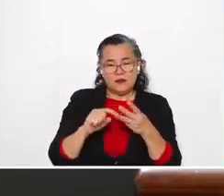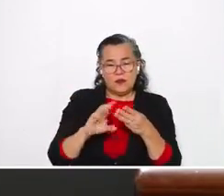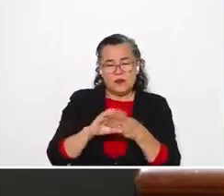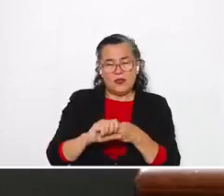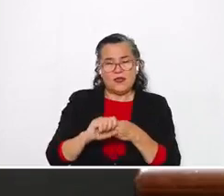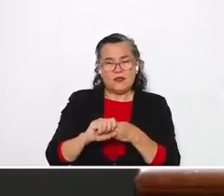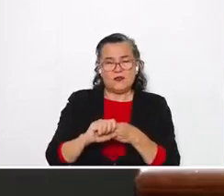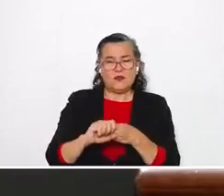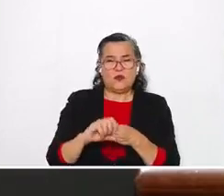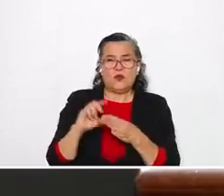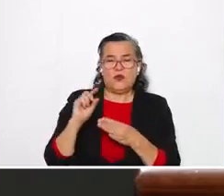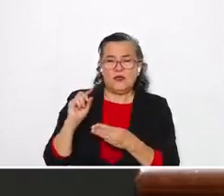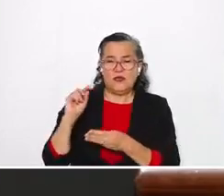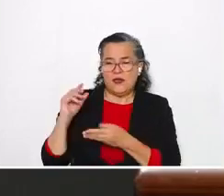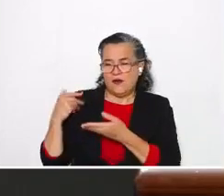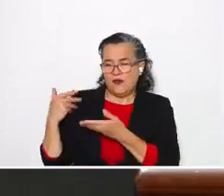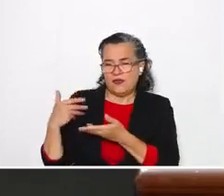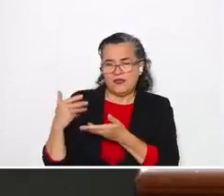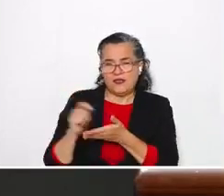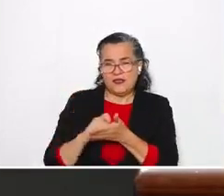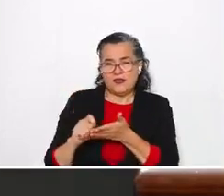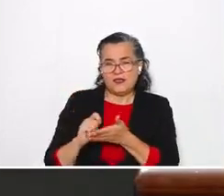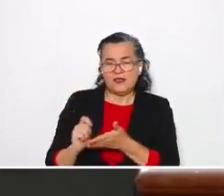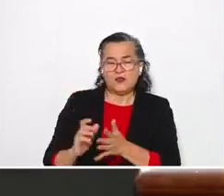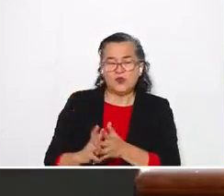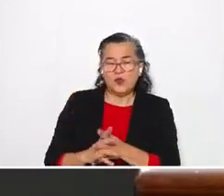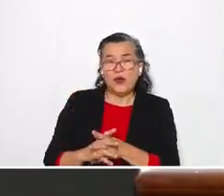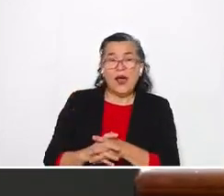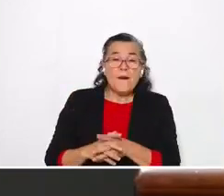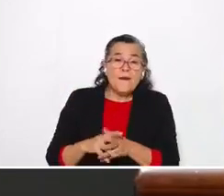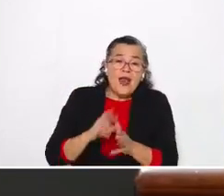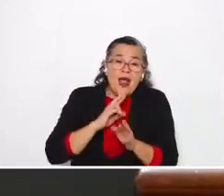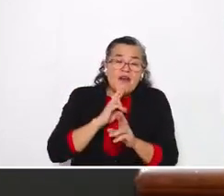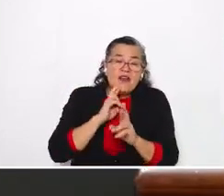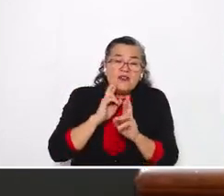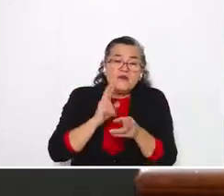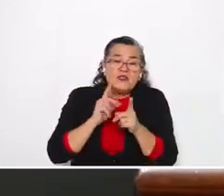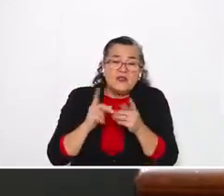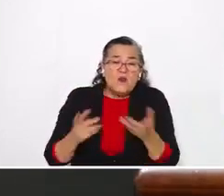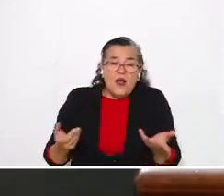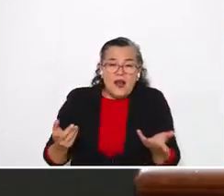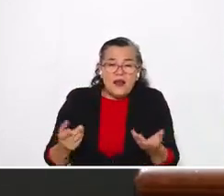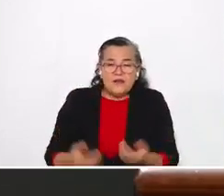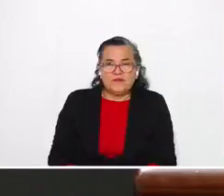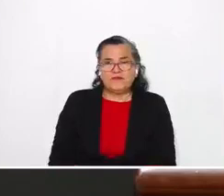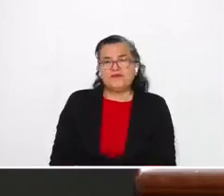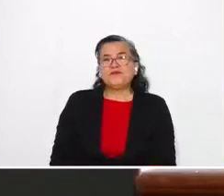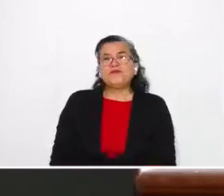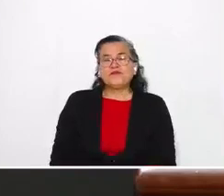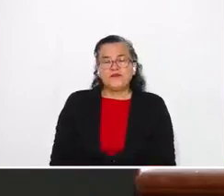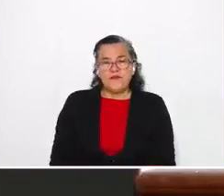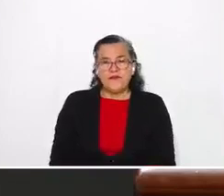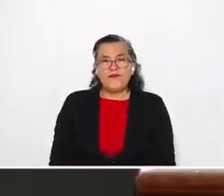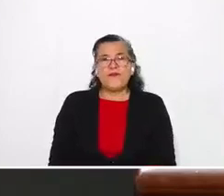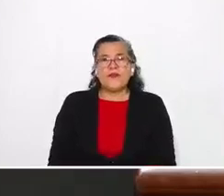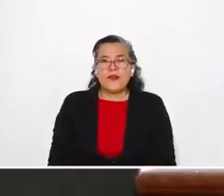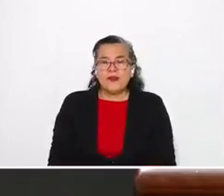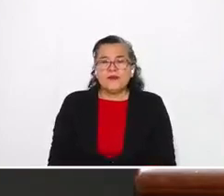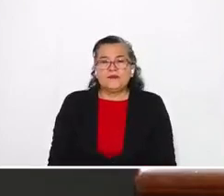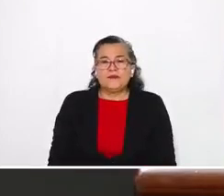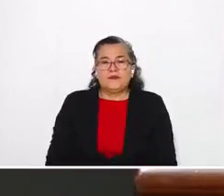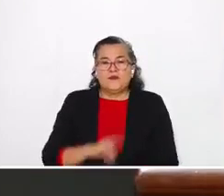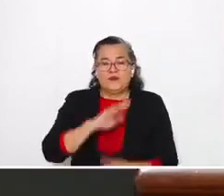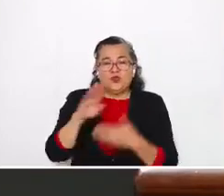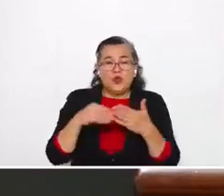de reciente escritura? La respuesta es que todas estas hacen un